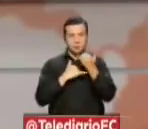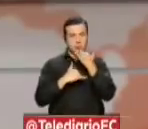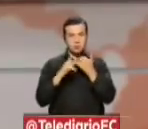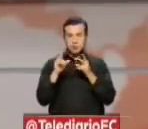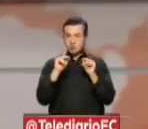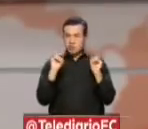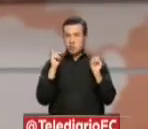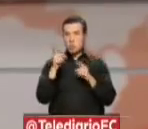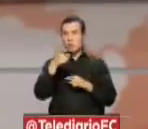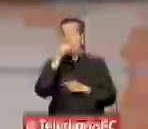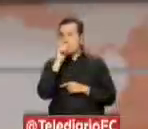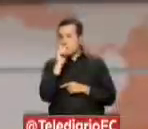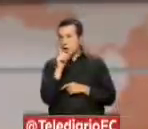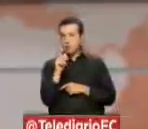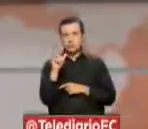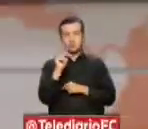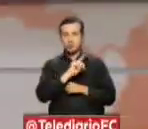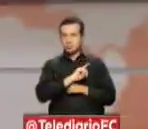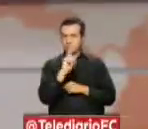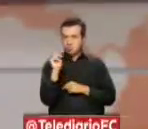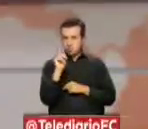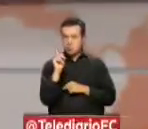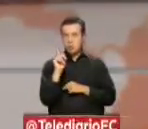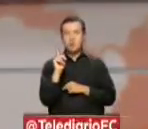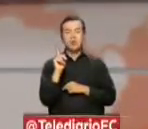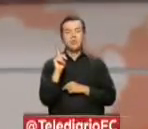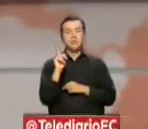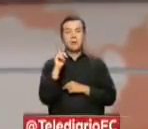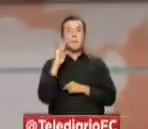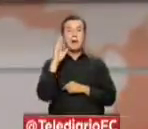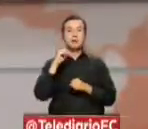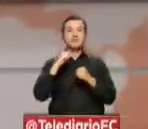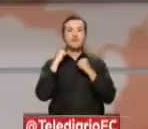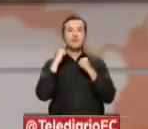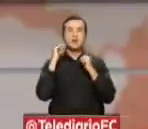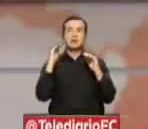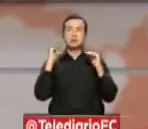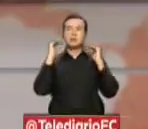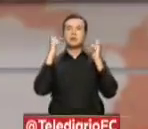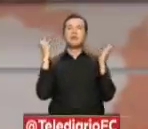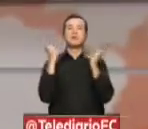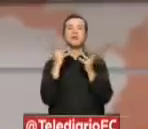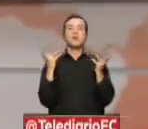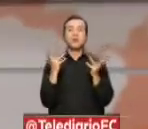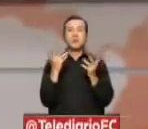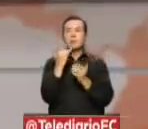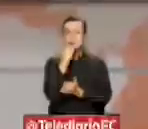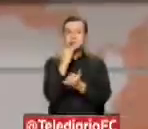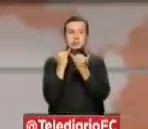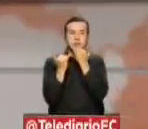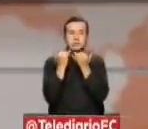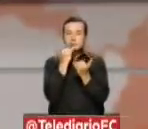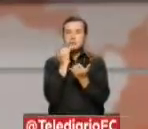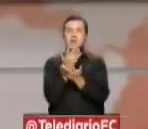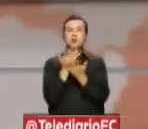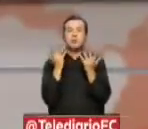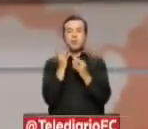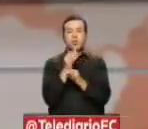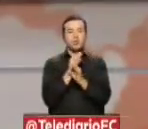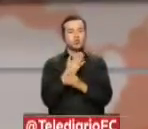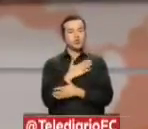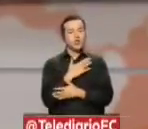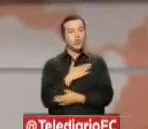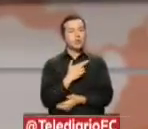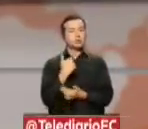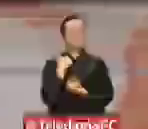llegar en estado de embriaguez. Las faltas graves son aquellas que tienen relación con la utilización inadecuada de la función para